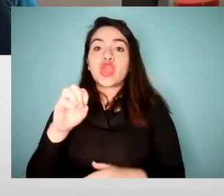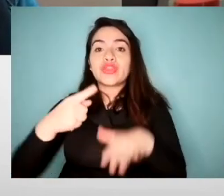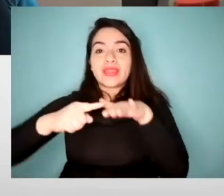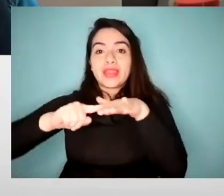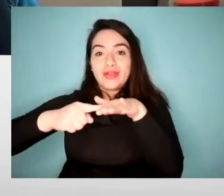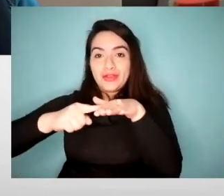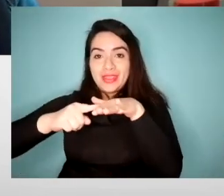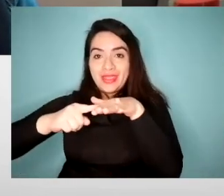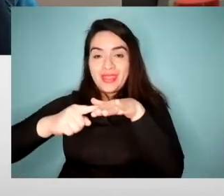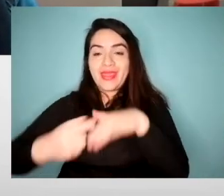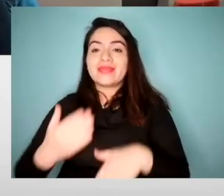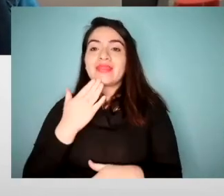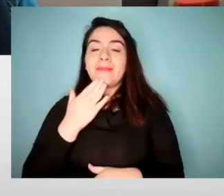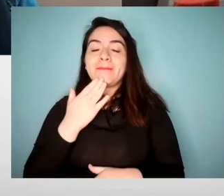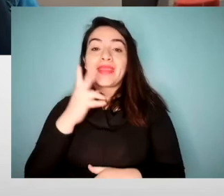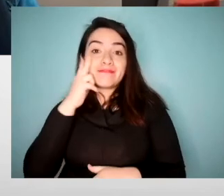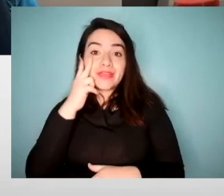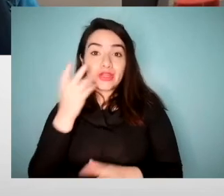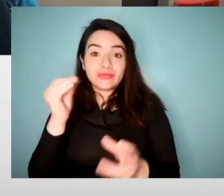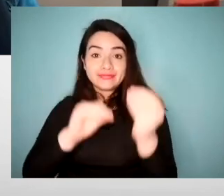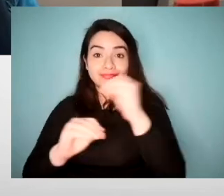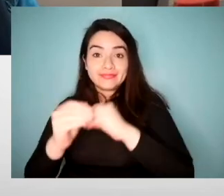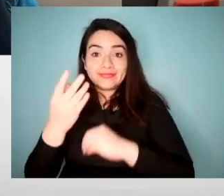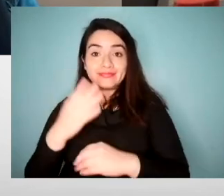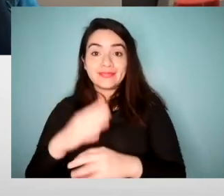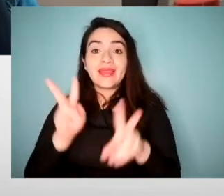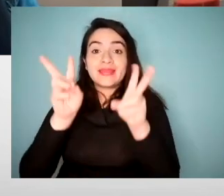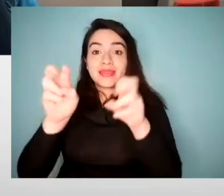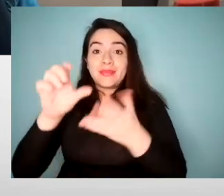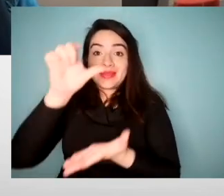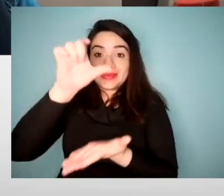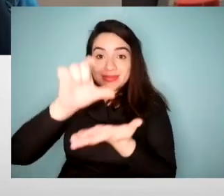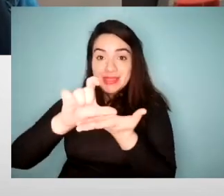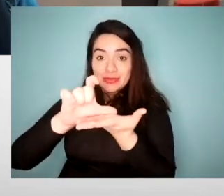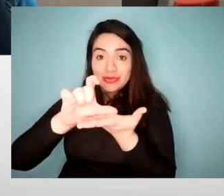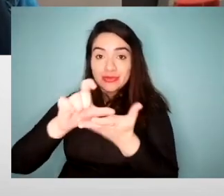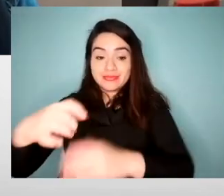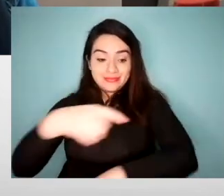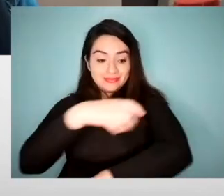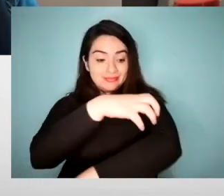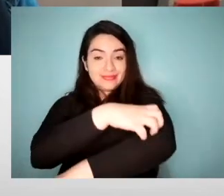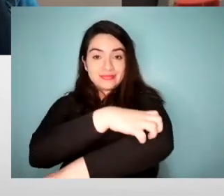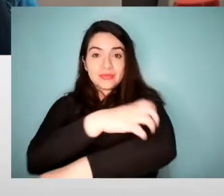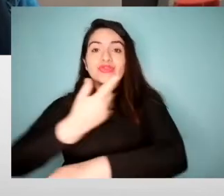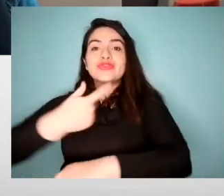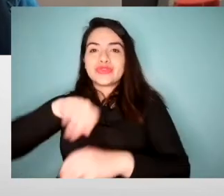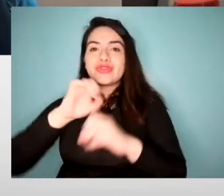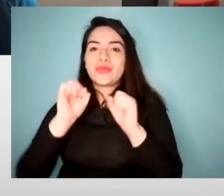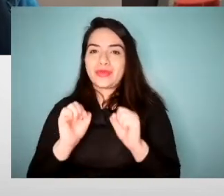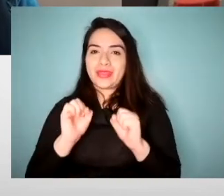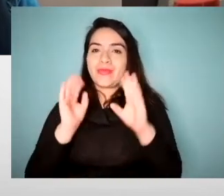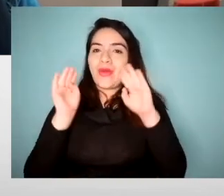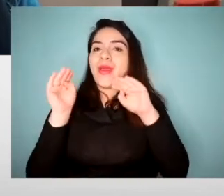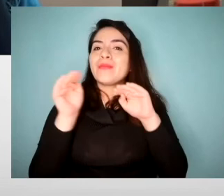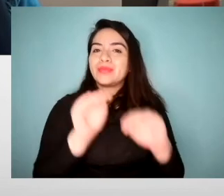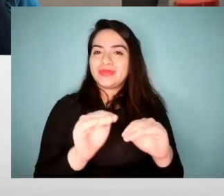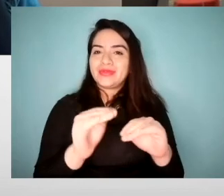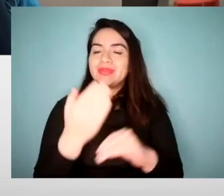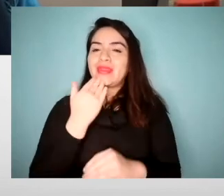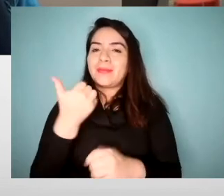área vitivinícola, por ejemplo, hablando de la zona centro, creo que hay mucho aporte que podemos hacer, ya que es una